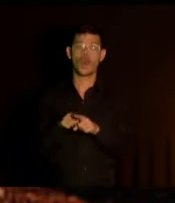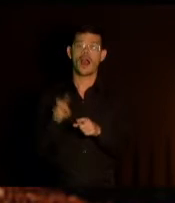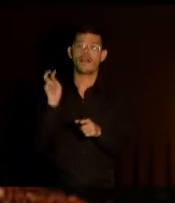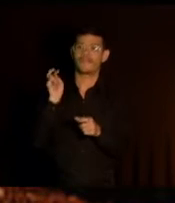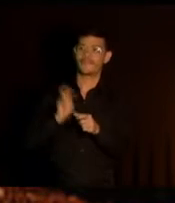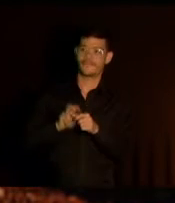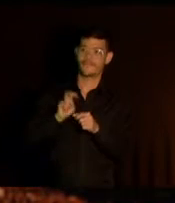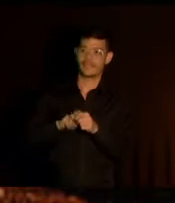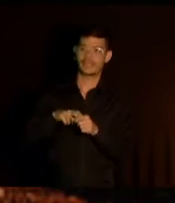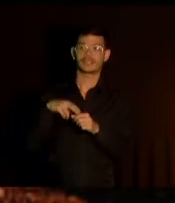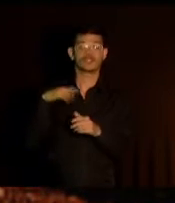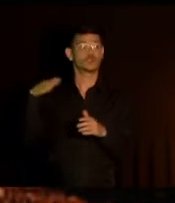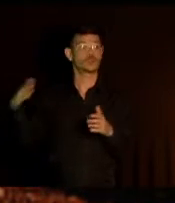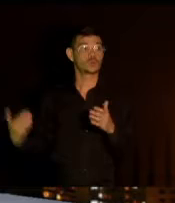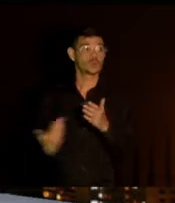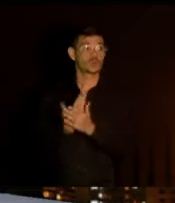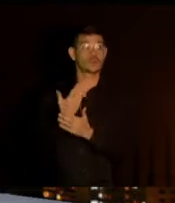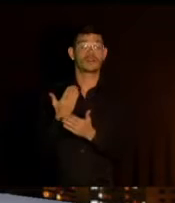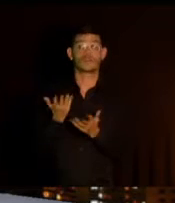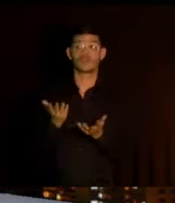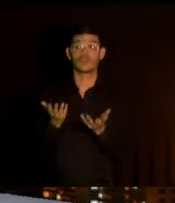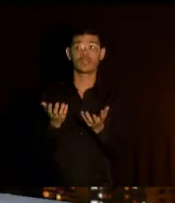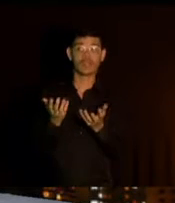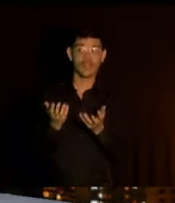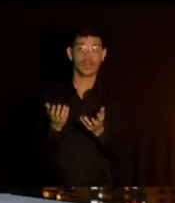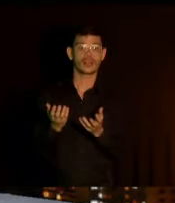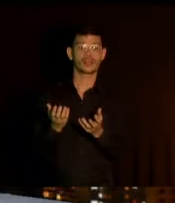De las nuevas que se quieran conformar